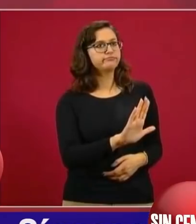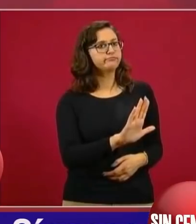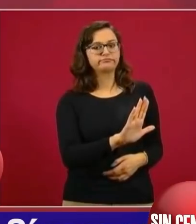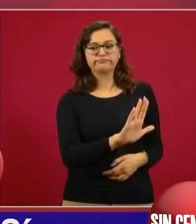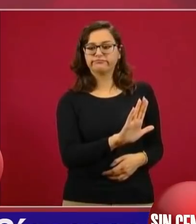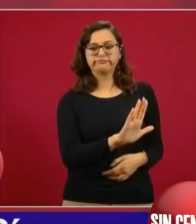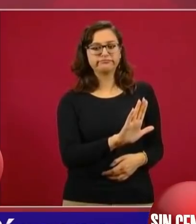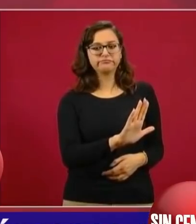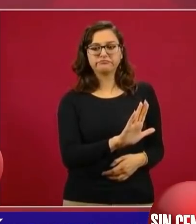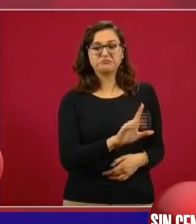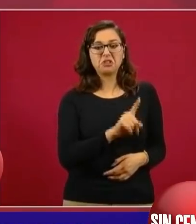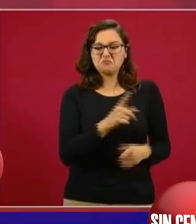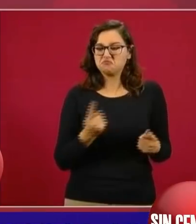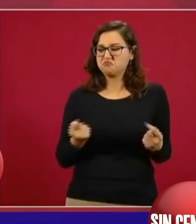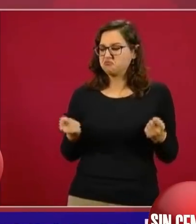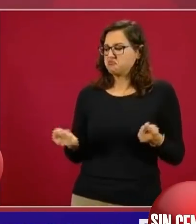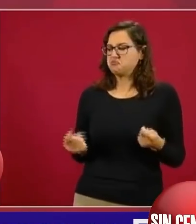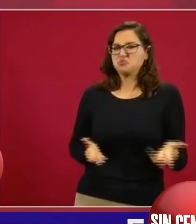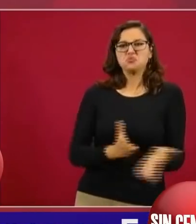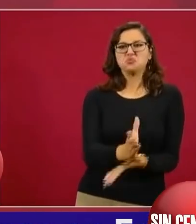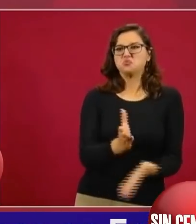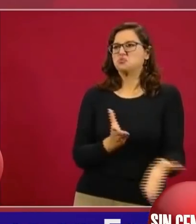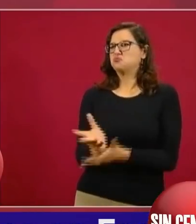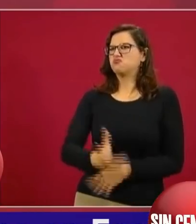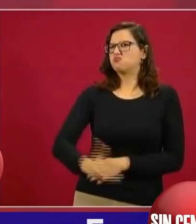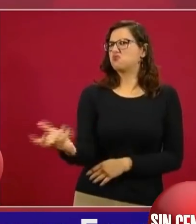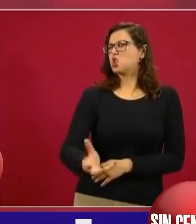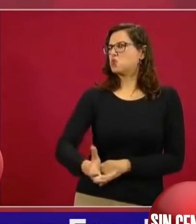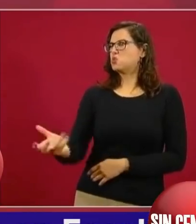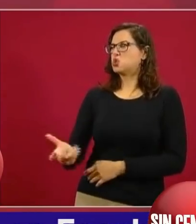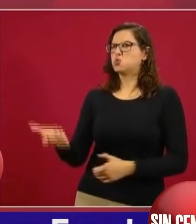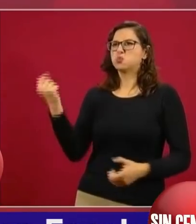van a hacer y deshacer en nuestro país.